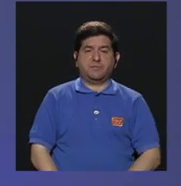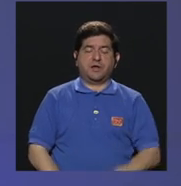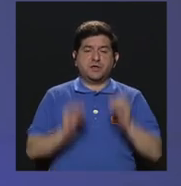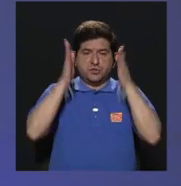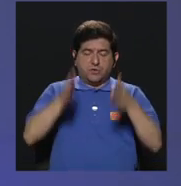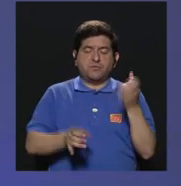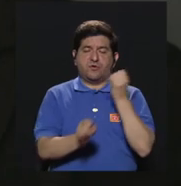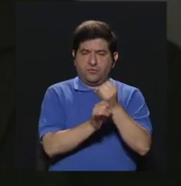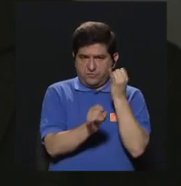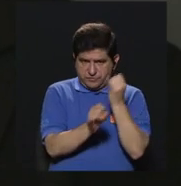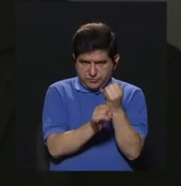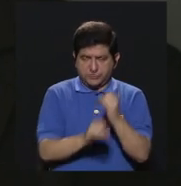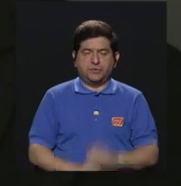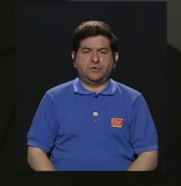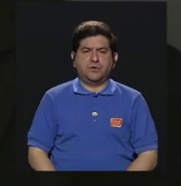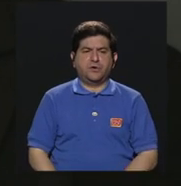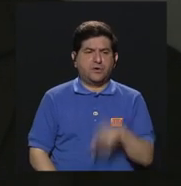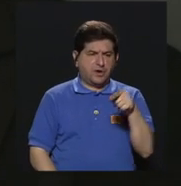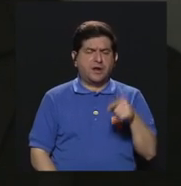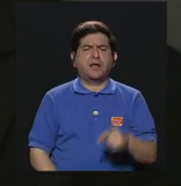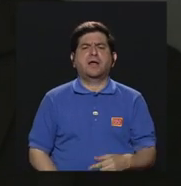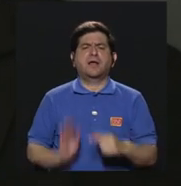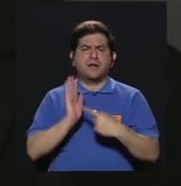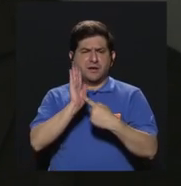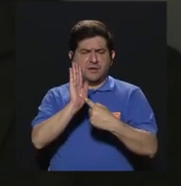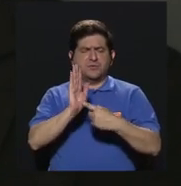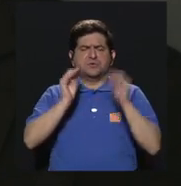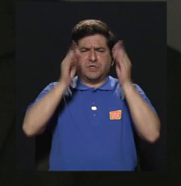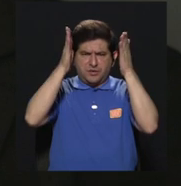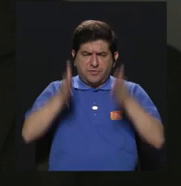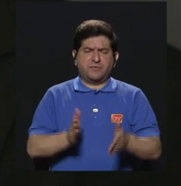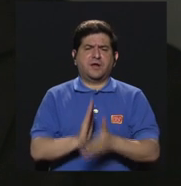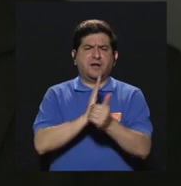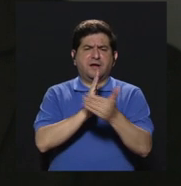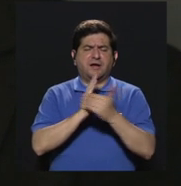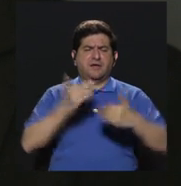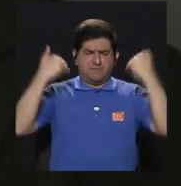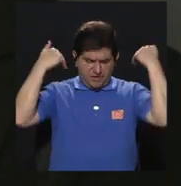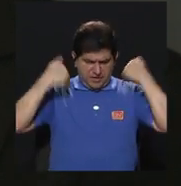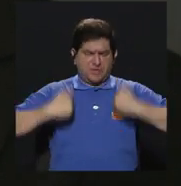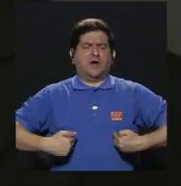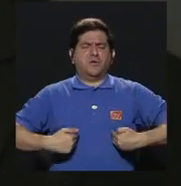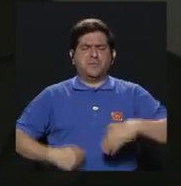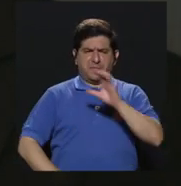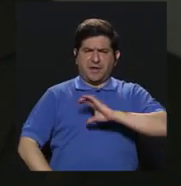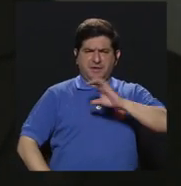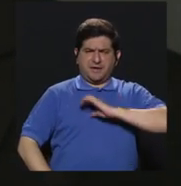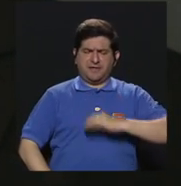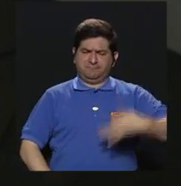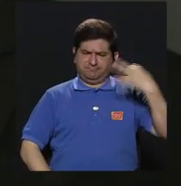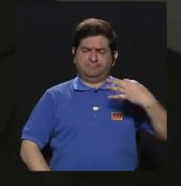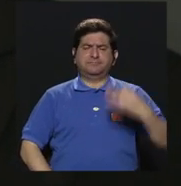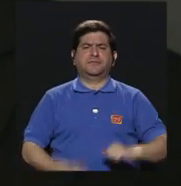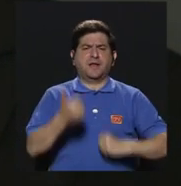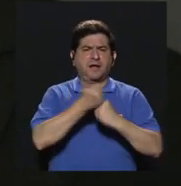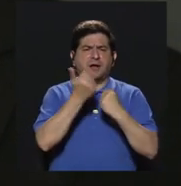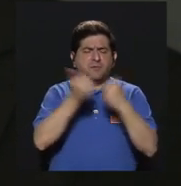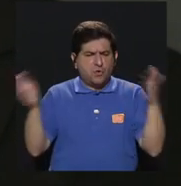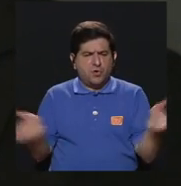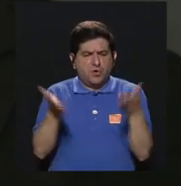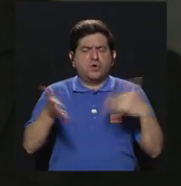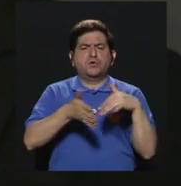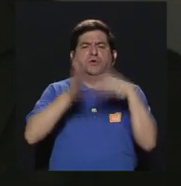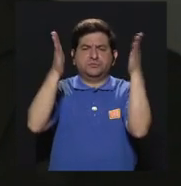nuestra institución y se ha destacado por ser un docente con una faceta humana de indiscutible calidad, apoyo y motivación